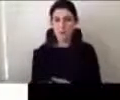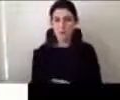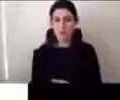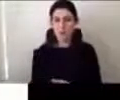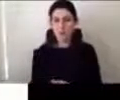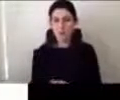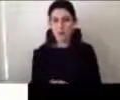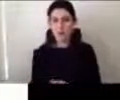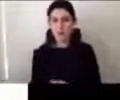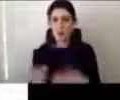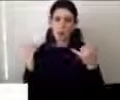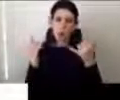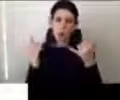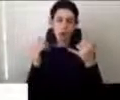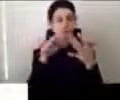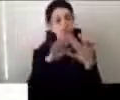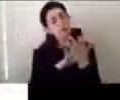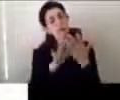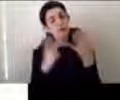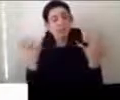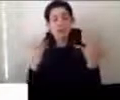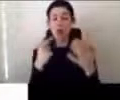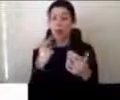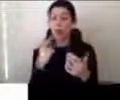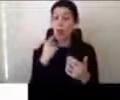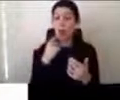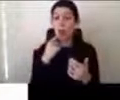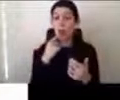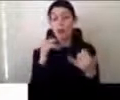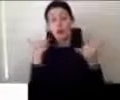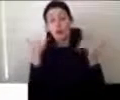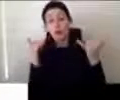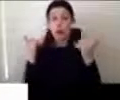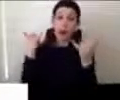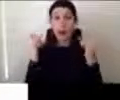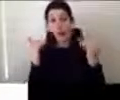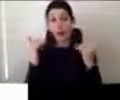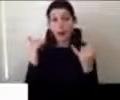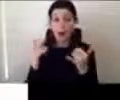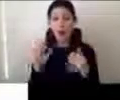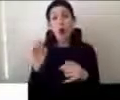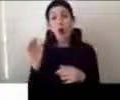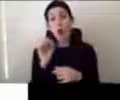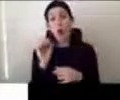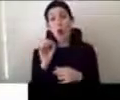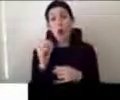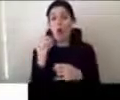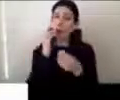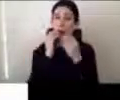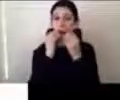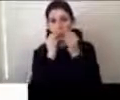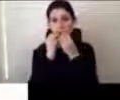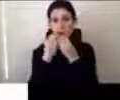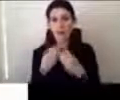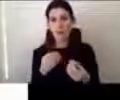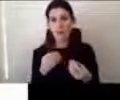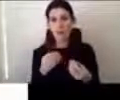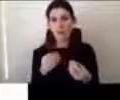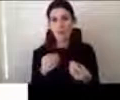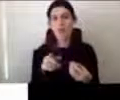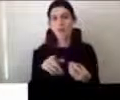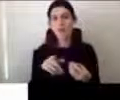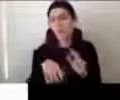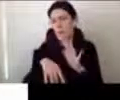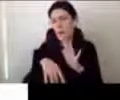sus manos, juegue con su lengua, a veces, ¿no es cierto?, o juegue con la mano en la boca, etcétera.